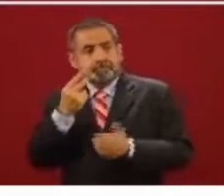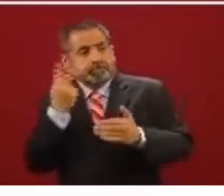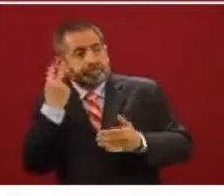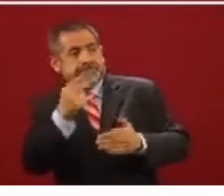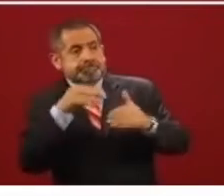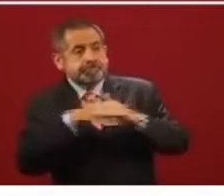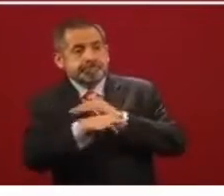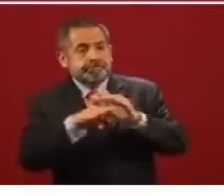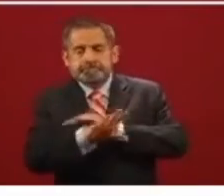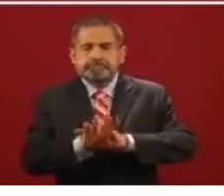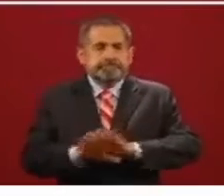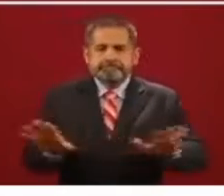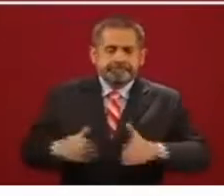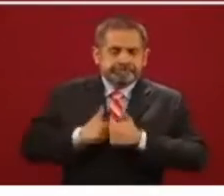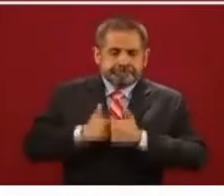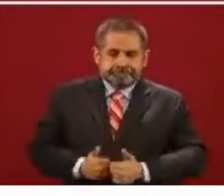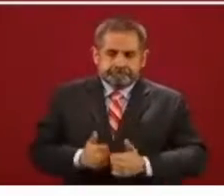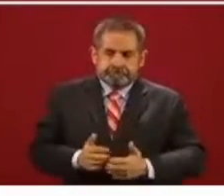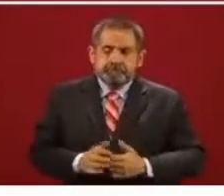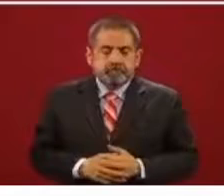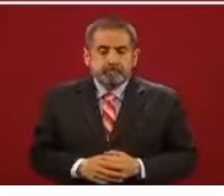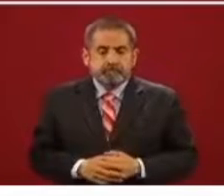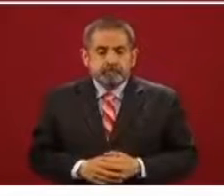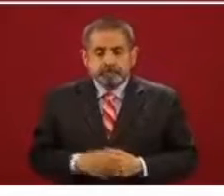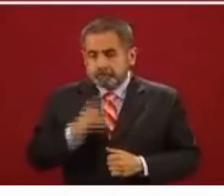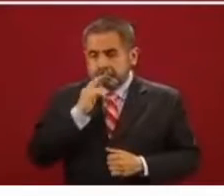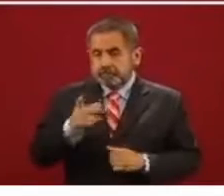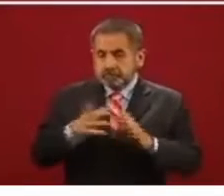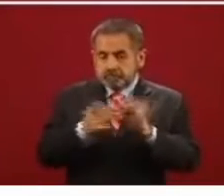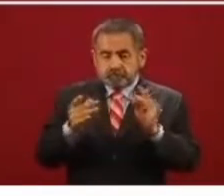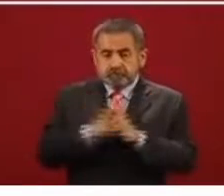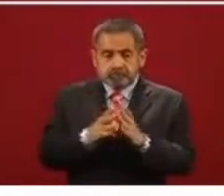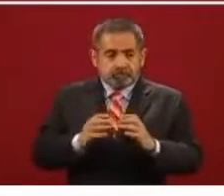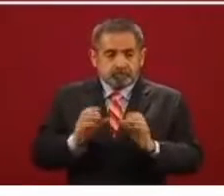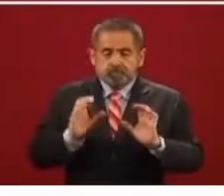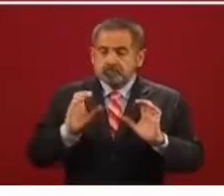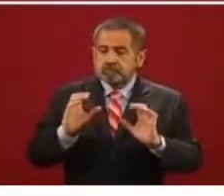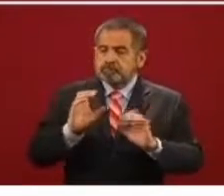Vamos a buscar mejorar la coordinación sanitaria,